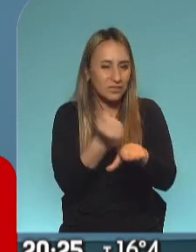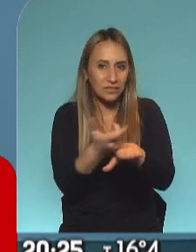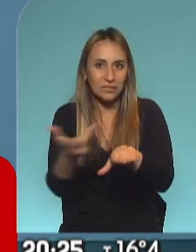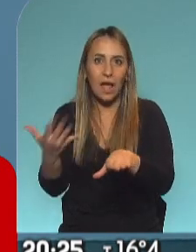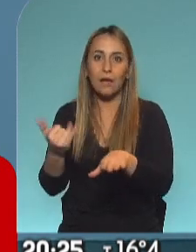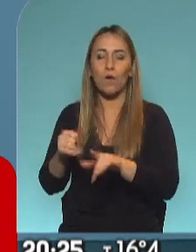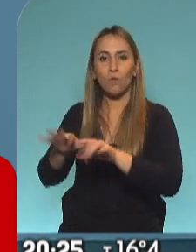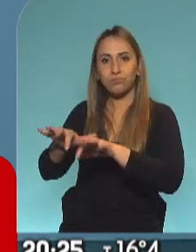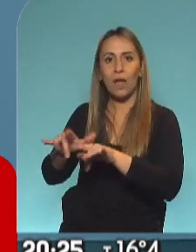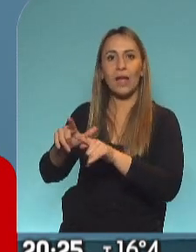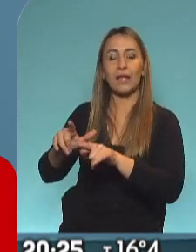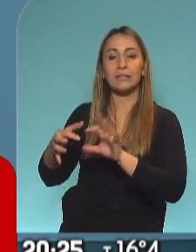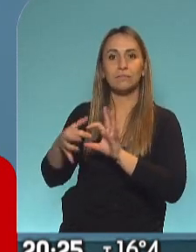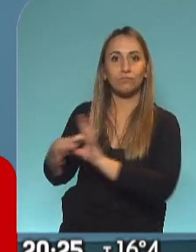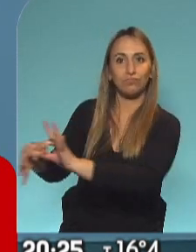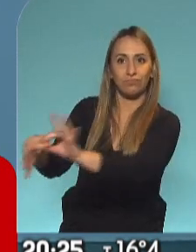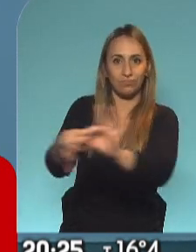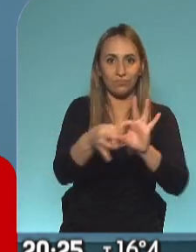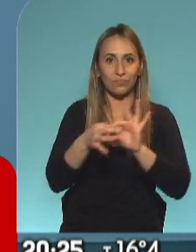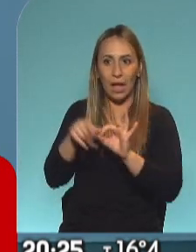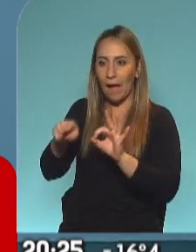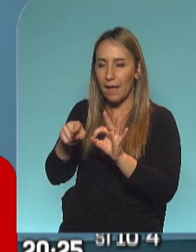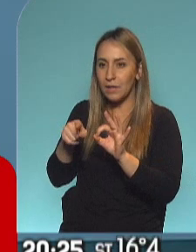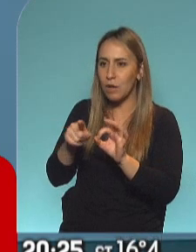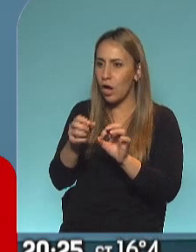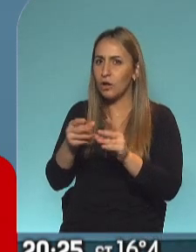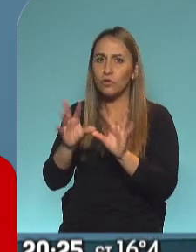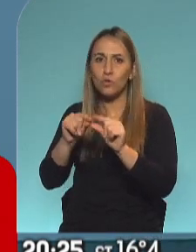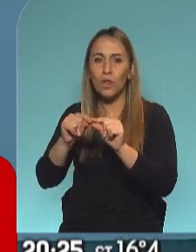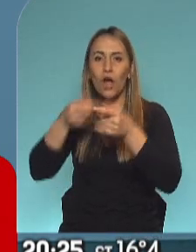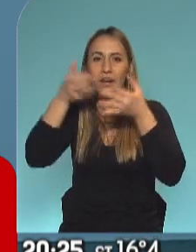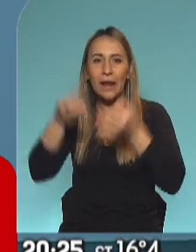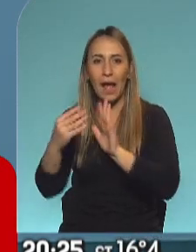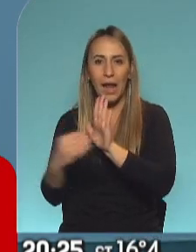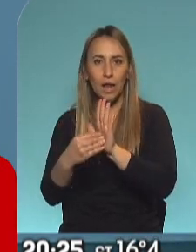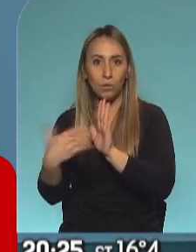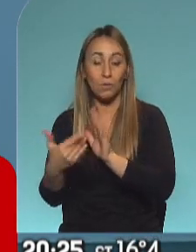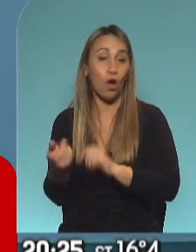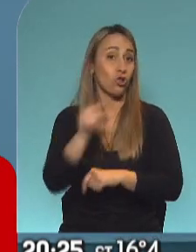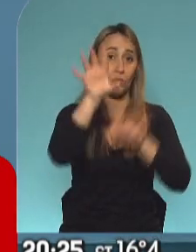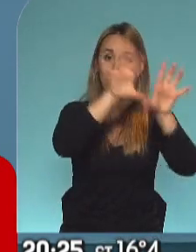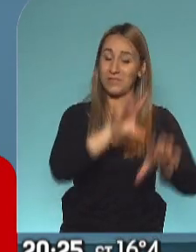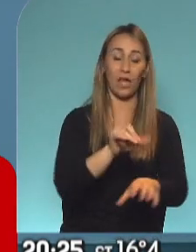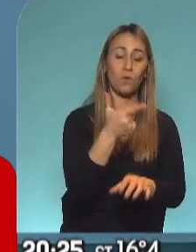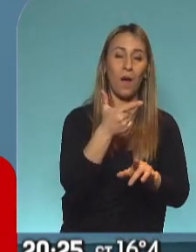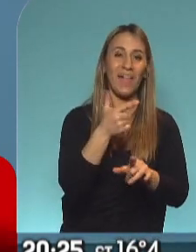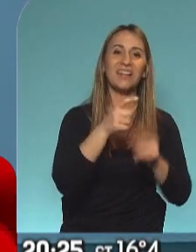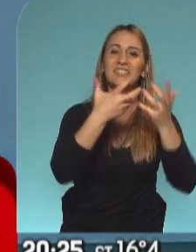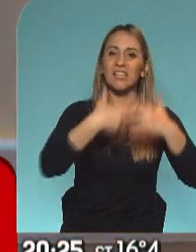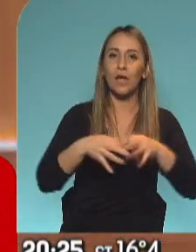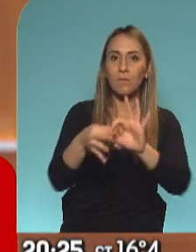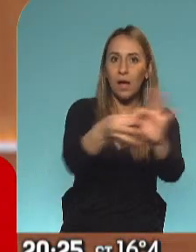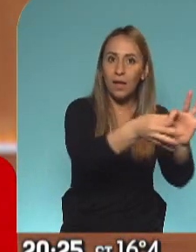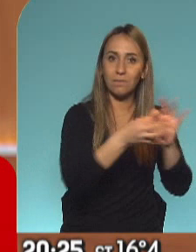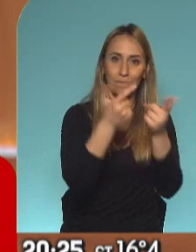tienen, y ahí nosotros podemos cruzar los datos y saber las cifras reales. Ministro, usted en la conferencia que han dado